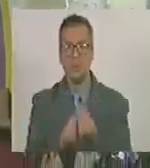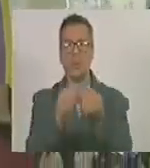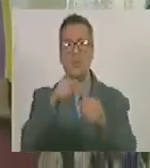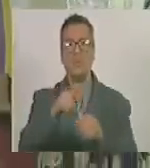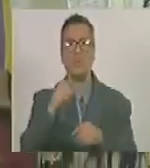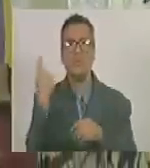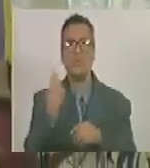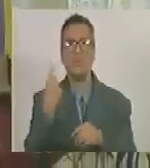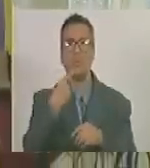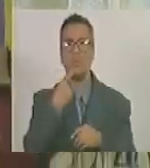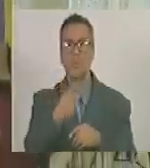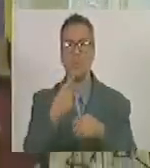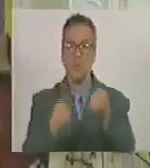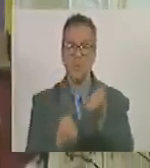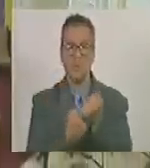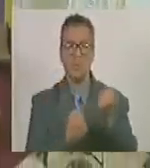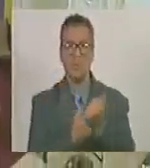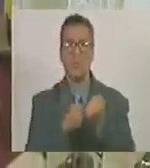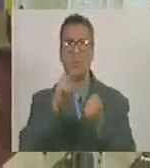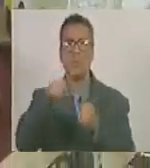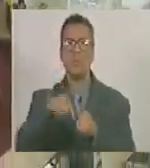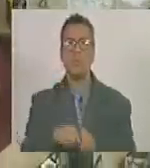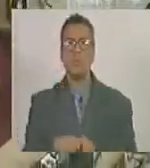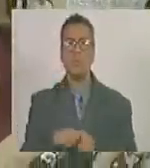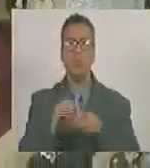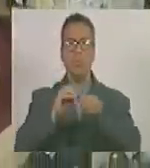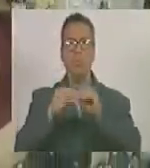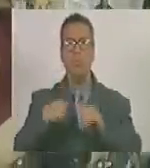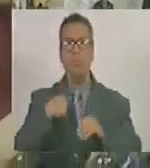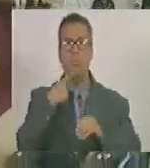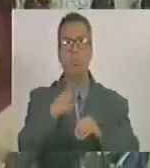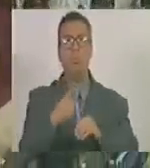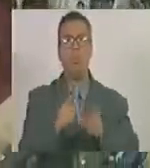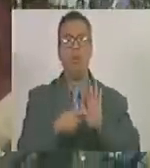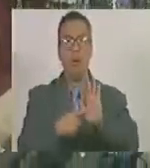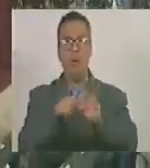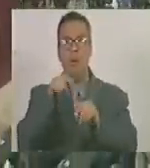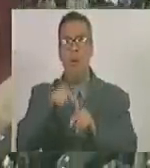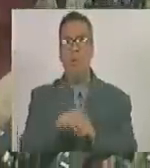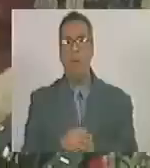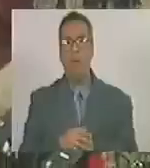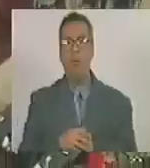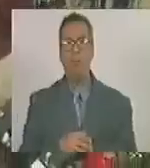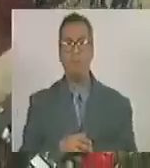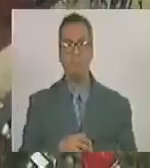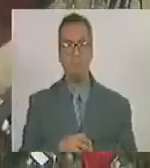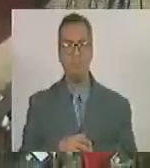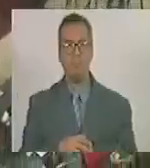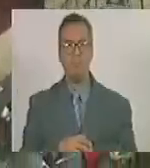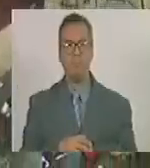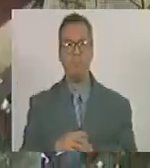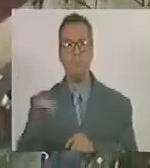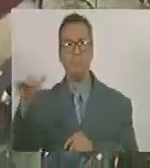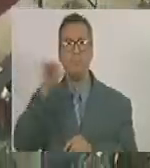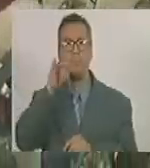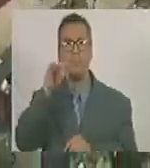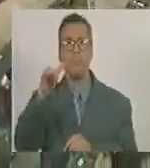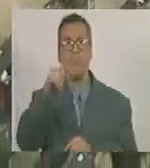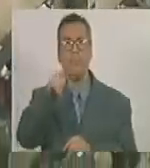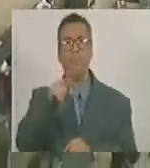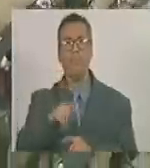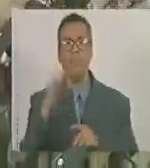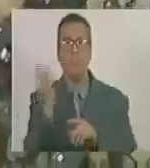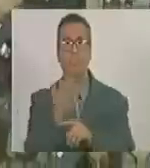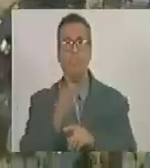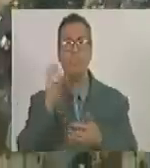solamente expresamos el apoyo a la manifestación que se presentó para denunciar el